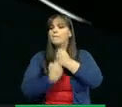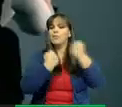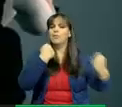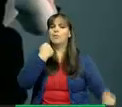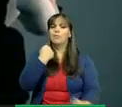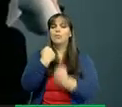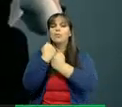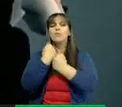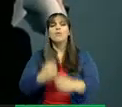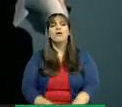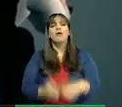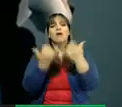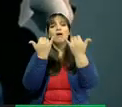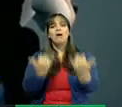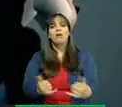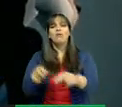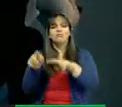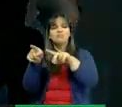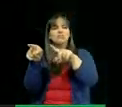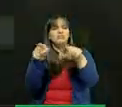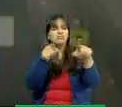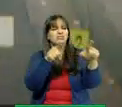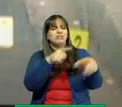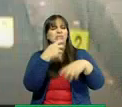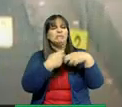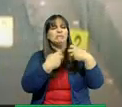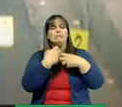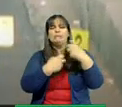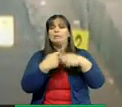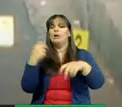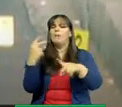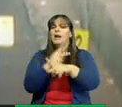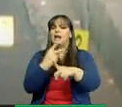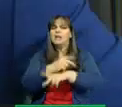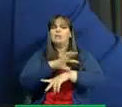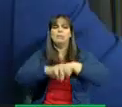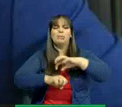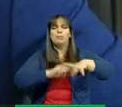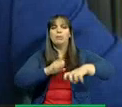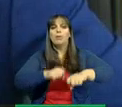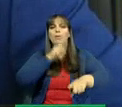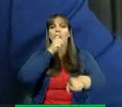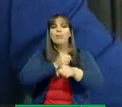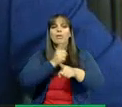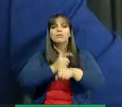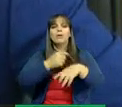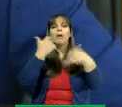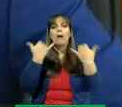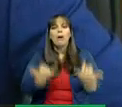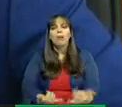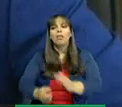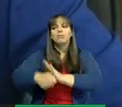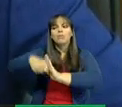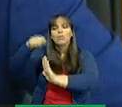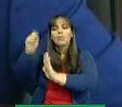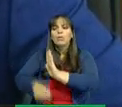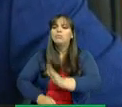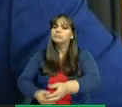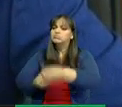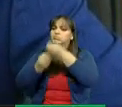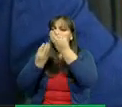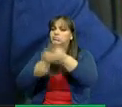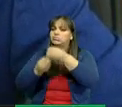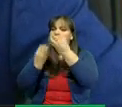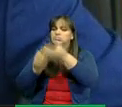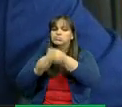delincuencia, hay que darle todos los medios necesarios a la policía, a la fiscalía y a los mismos jueces para poder atender las necesidades